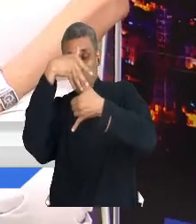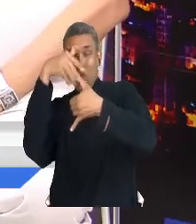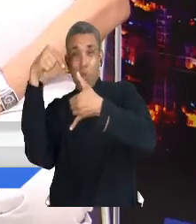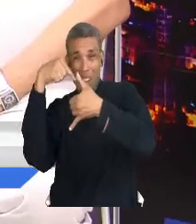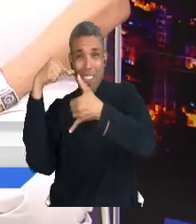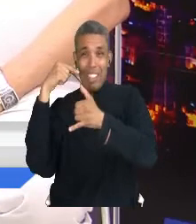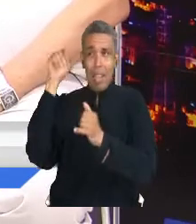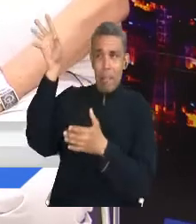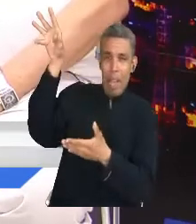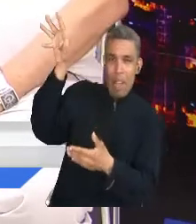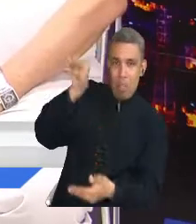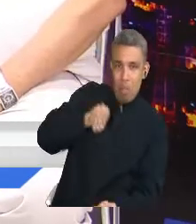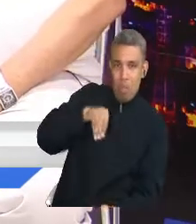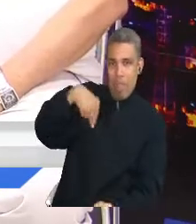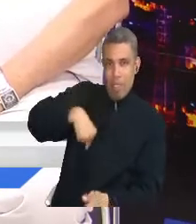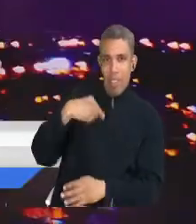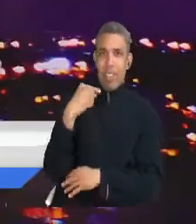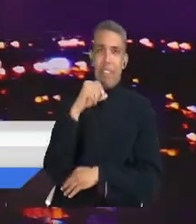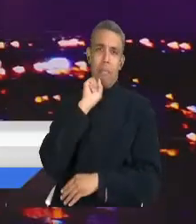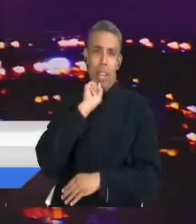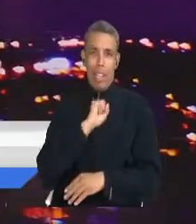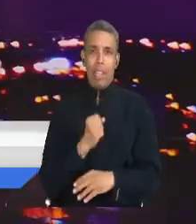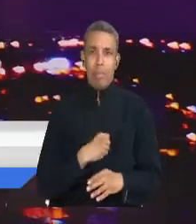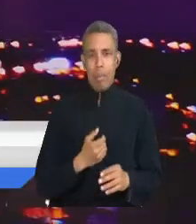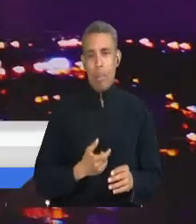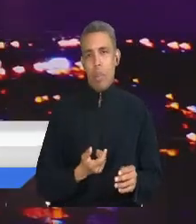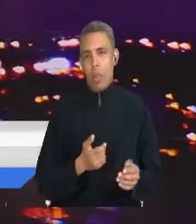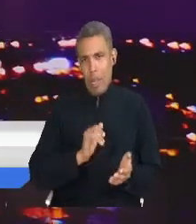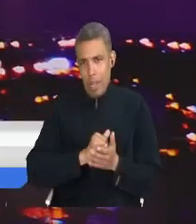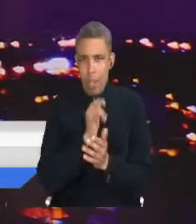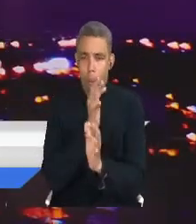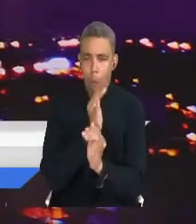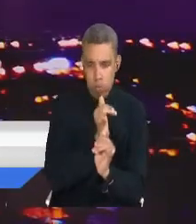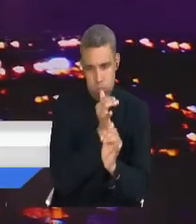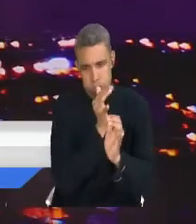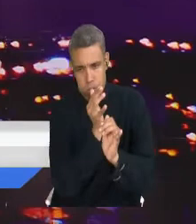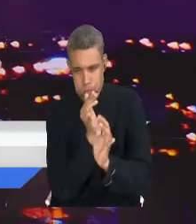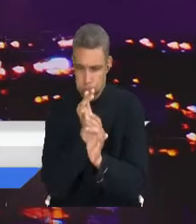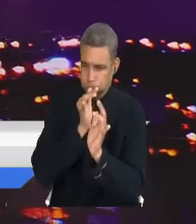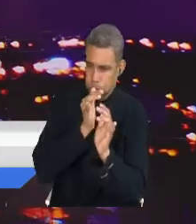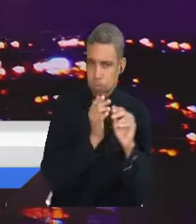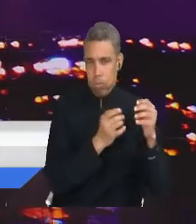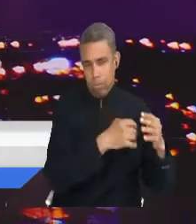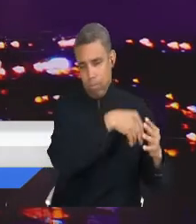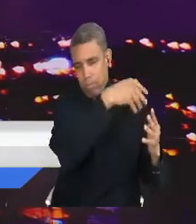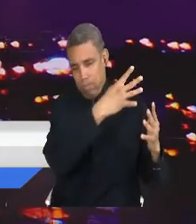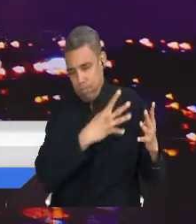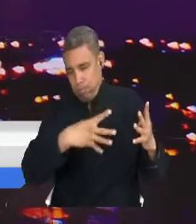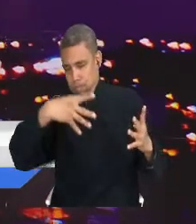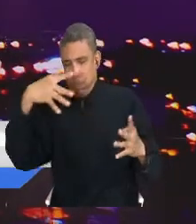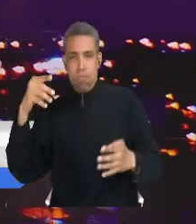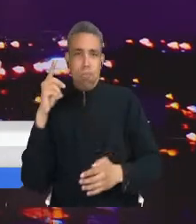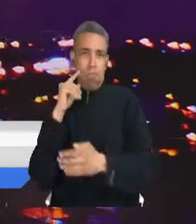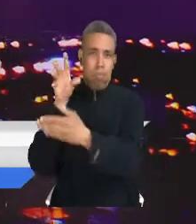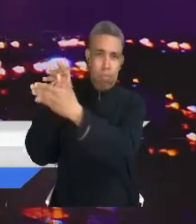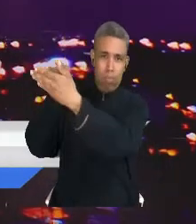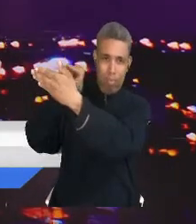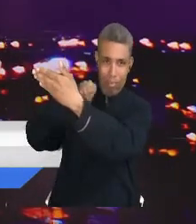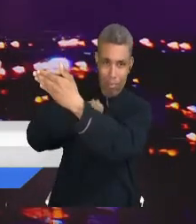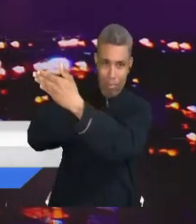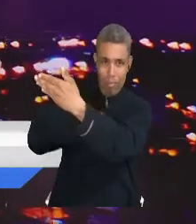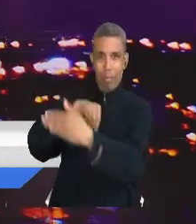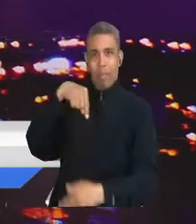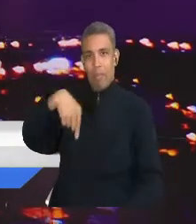una perla del Magdalena aquí en el corazón de Colombia, pues, por ese río